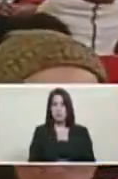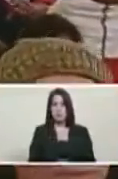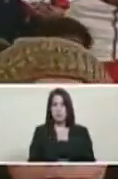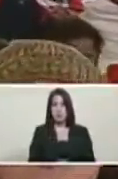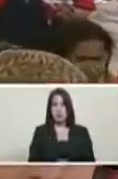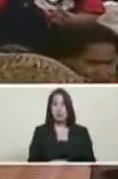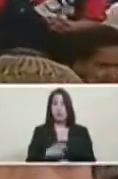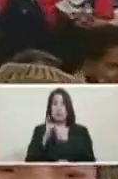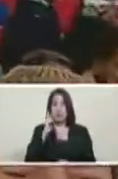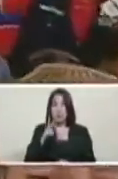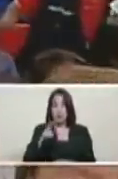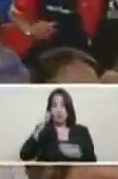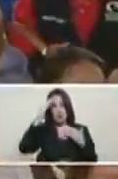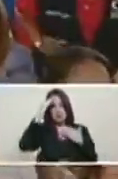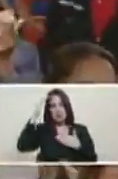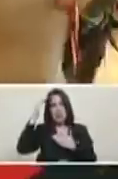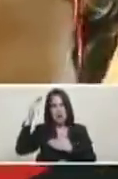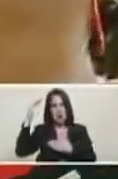Cuando saludo a Israel,